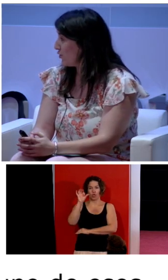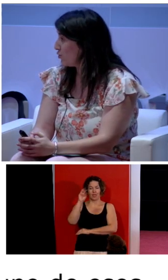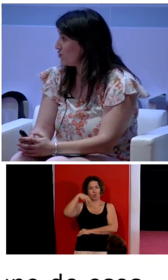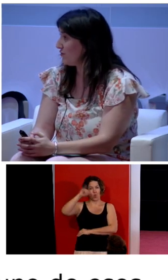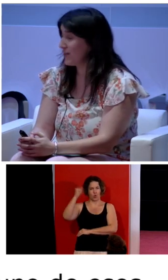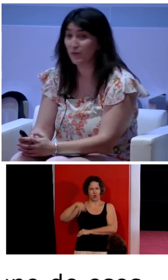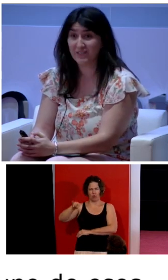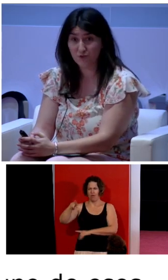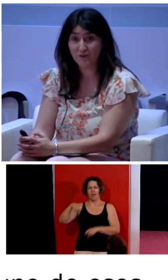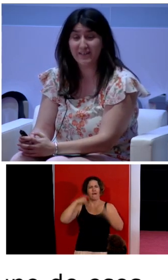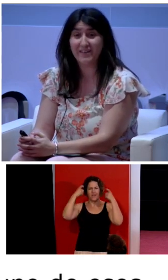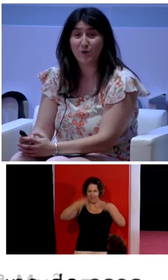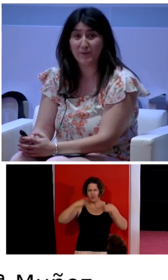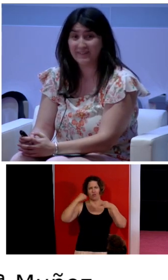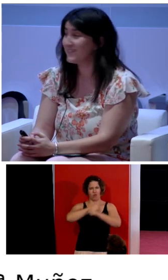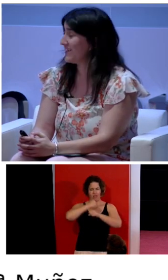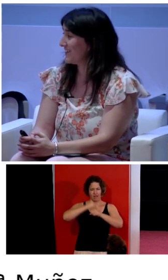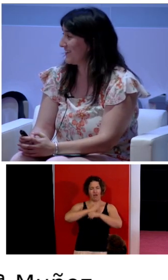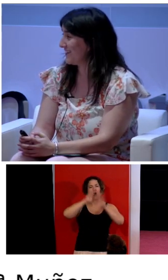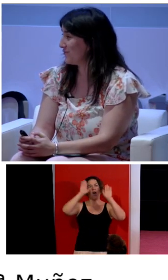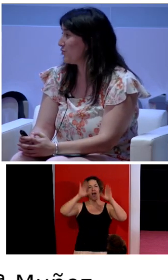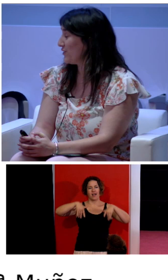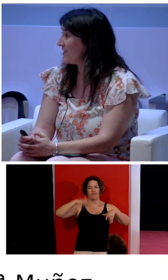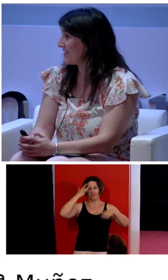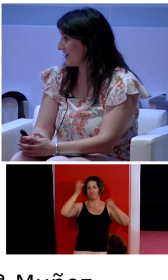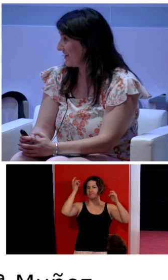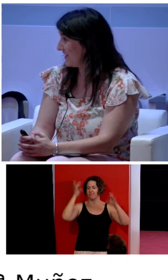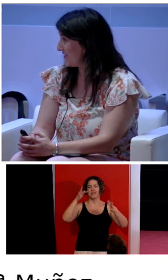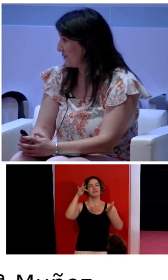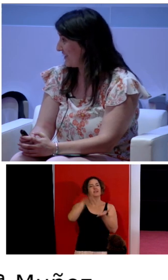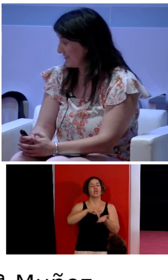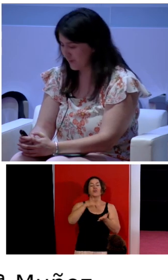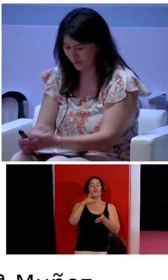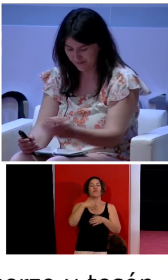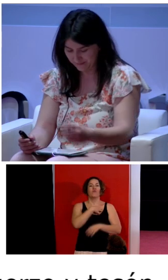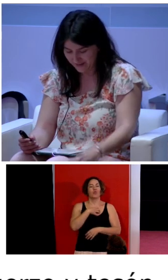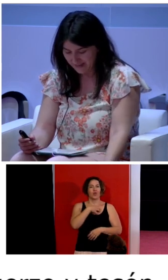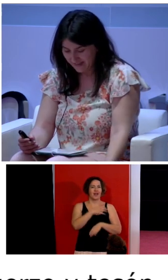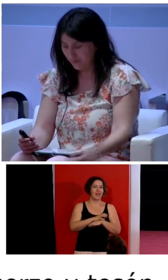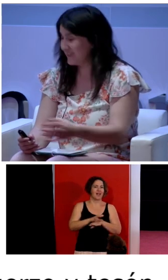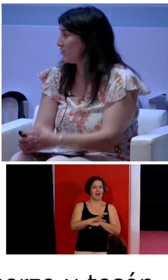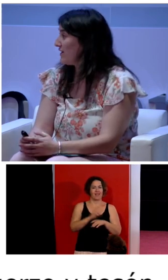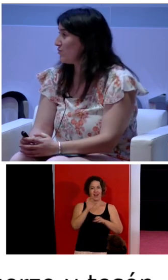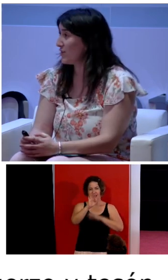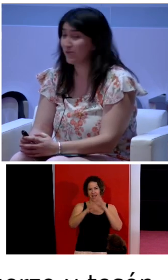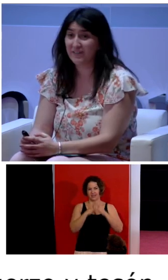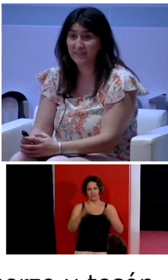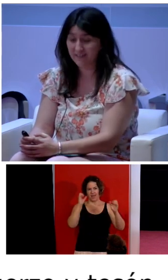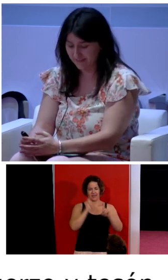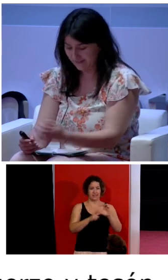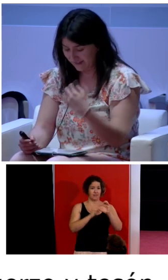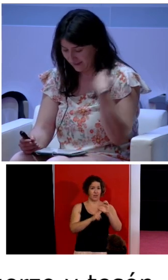conseguido con mucho esfuerzo y tesón convertirse en funcionaria de carrera de la Asamblea de Extremadura. Se presentó a la